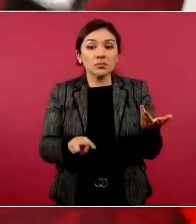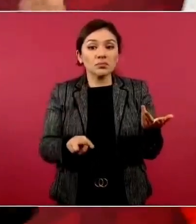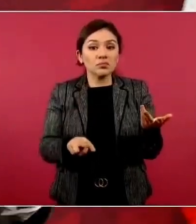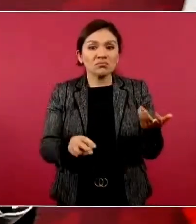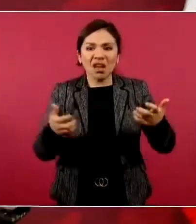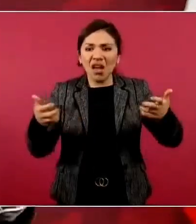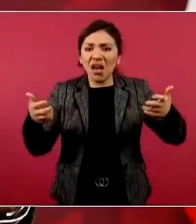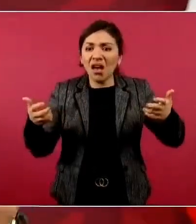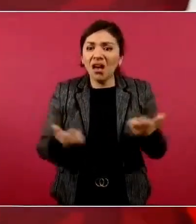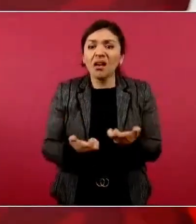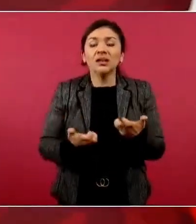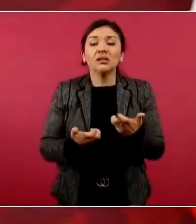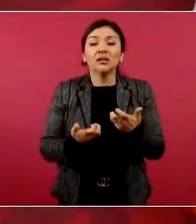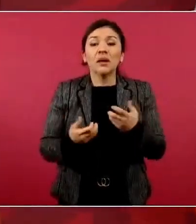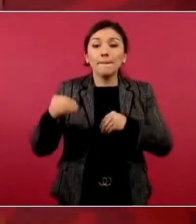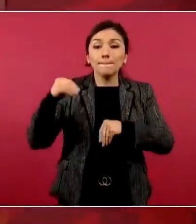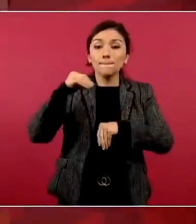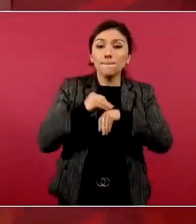levantan